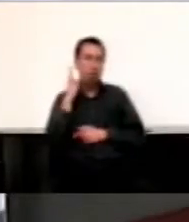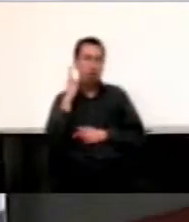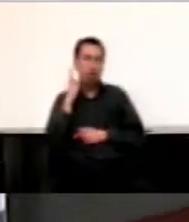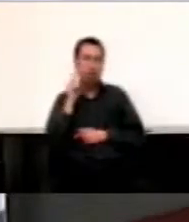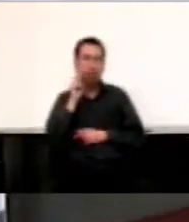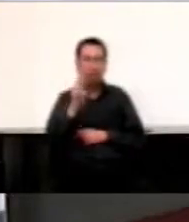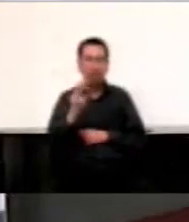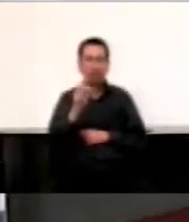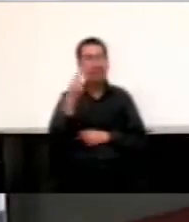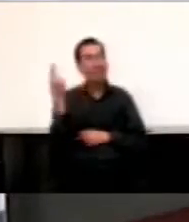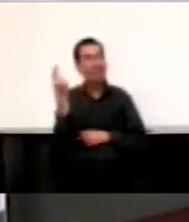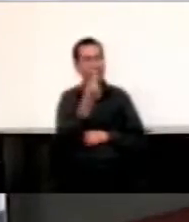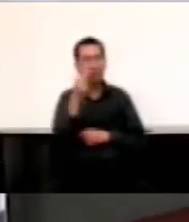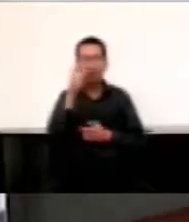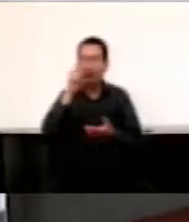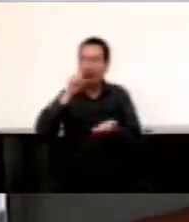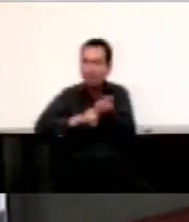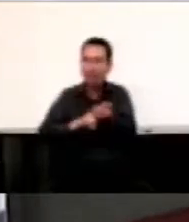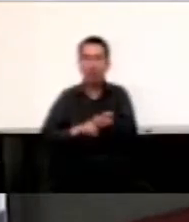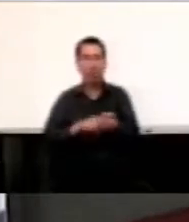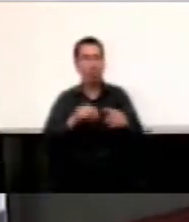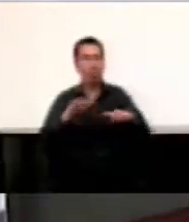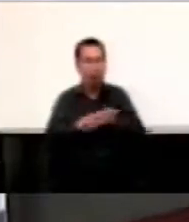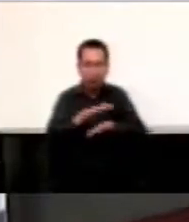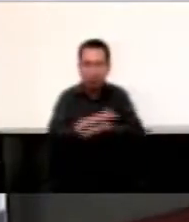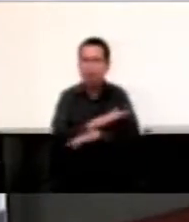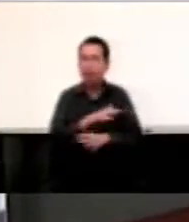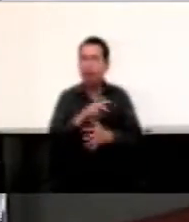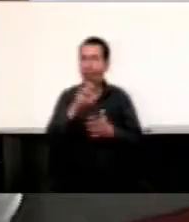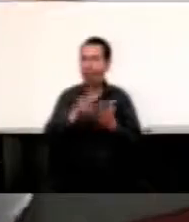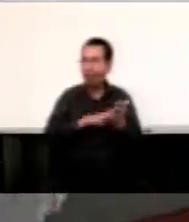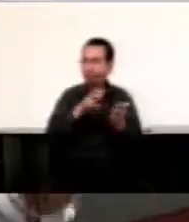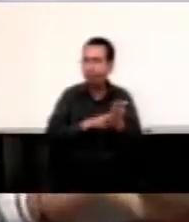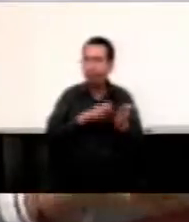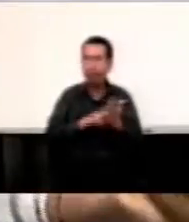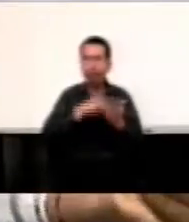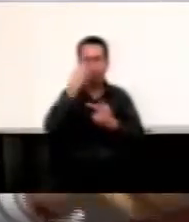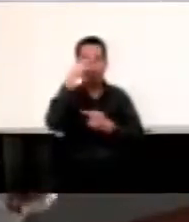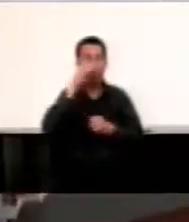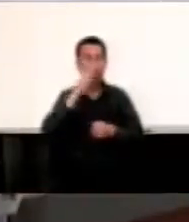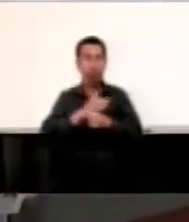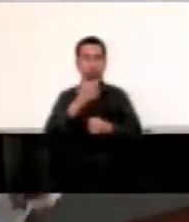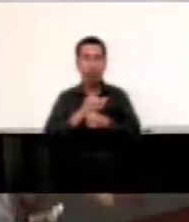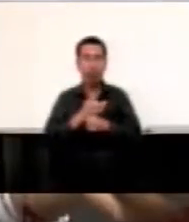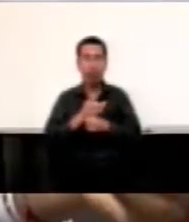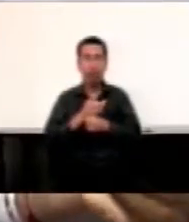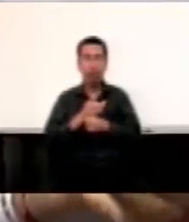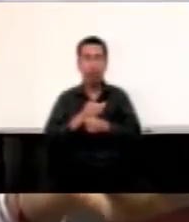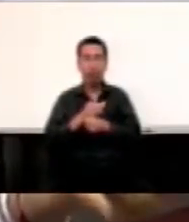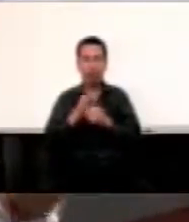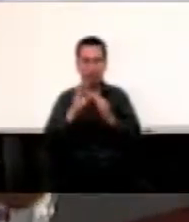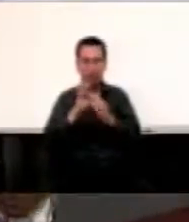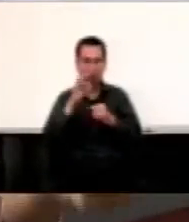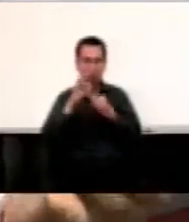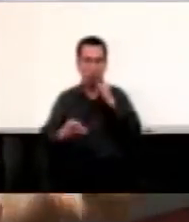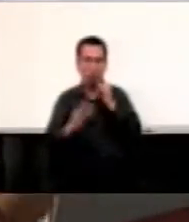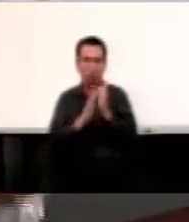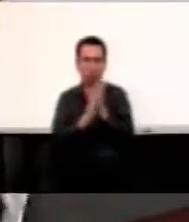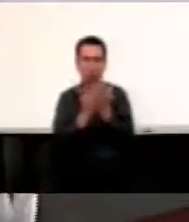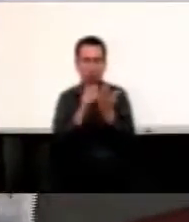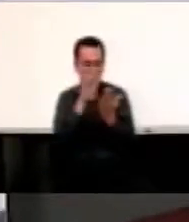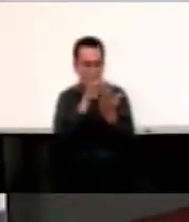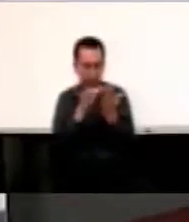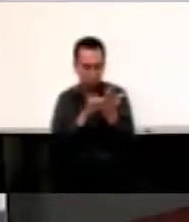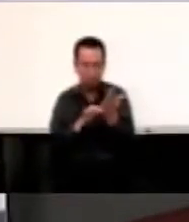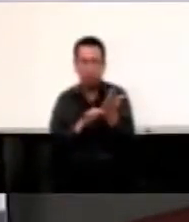requiere reconstituirse, reconfigurarse, y en el último apartado del libro, en donde hablan de